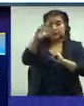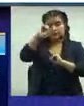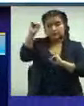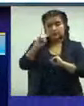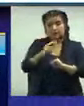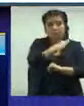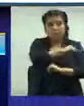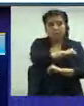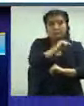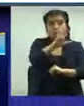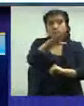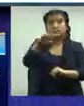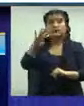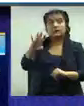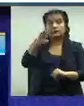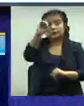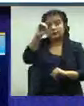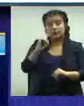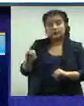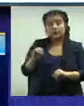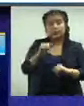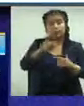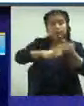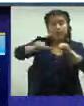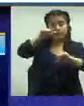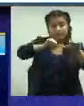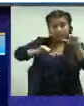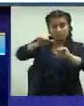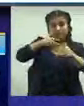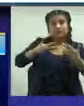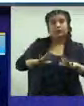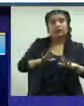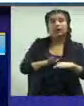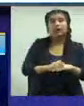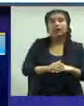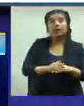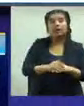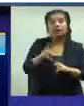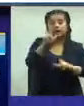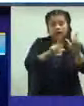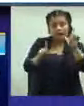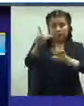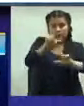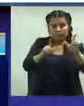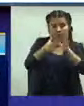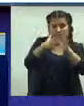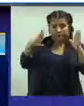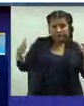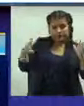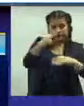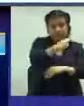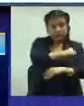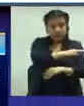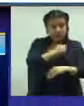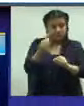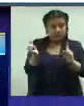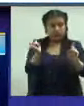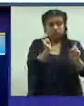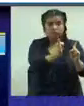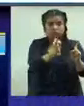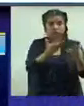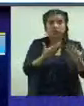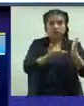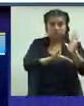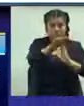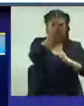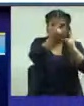hospitales 54%, laboratorio, cementerio general, o sea, las asignaciones grandes de hospitales tienen una asignación y una ejecución